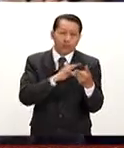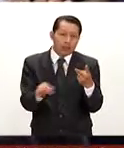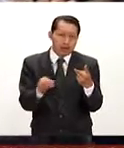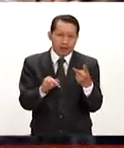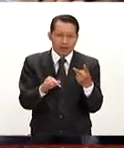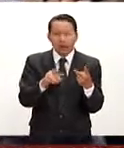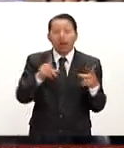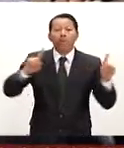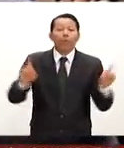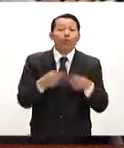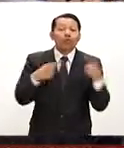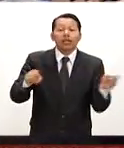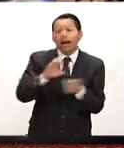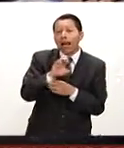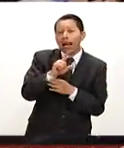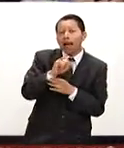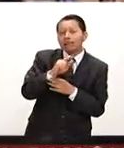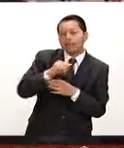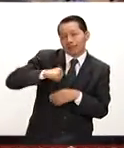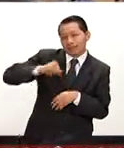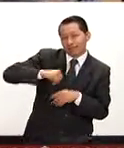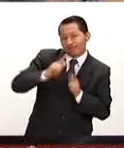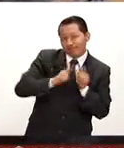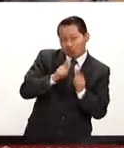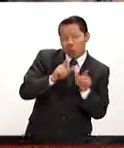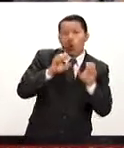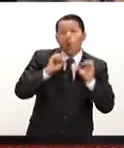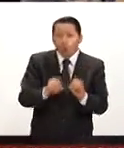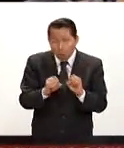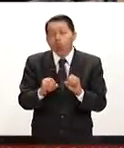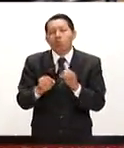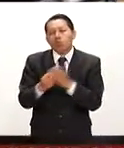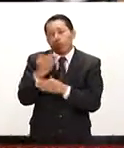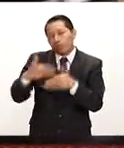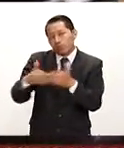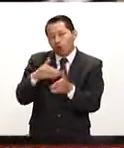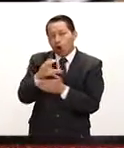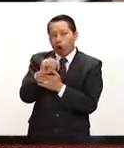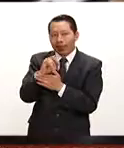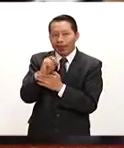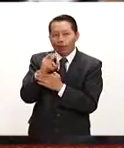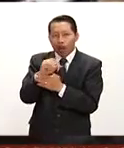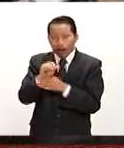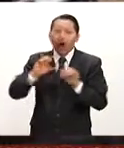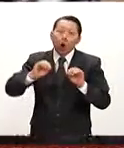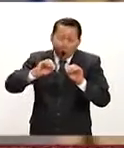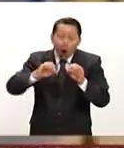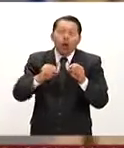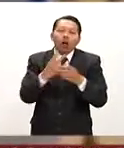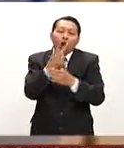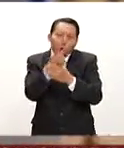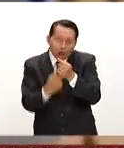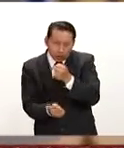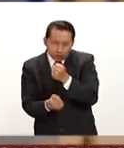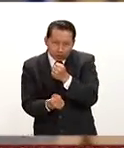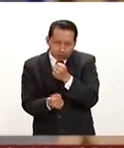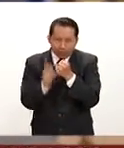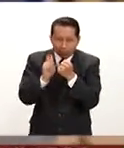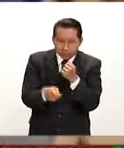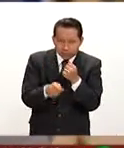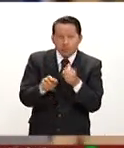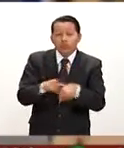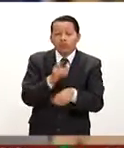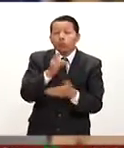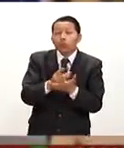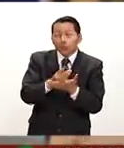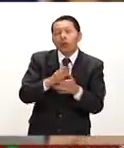la música clásica o la popular contemporánea, o una mezcla de ambas, en lugar de nada más esperar lo clásico como